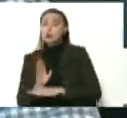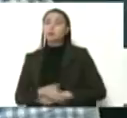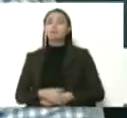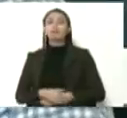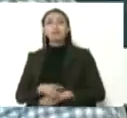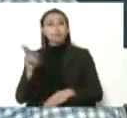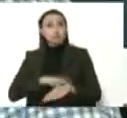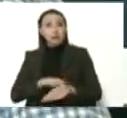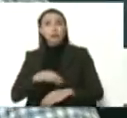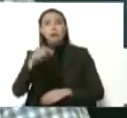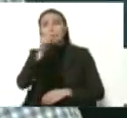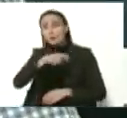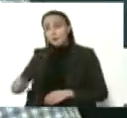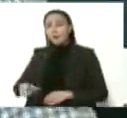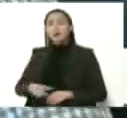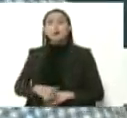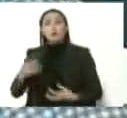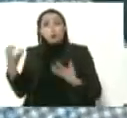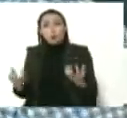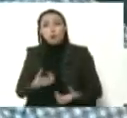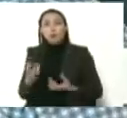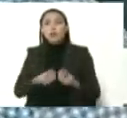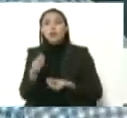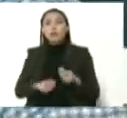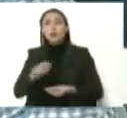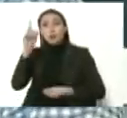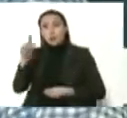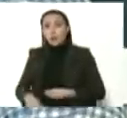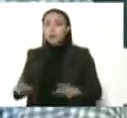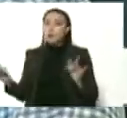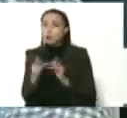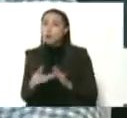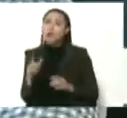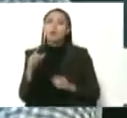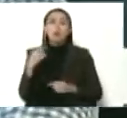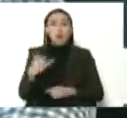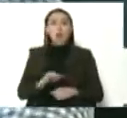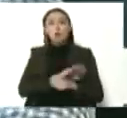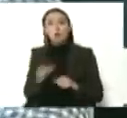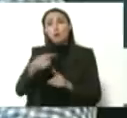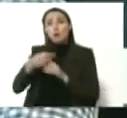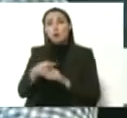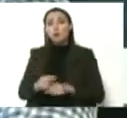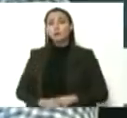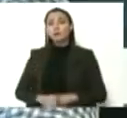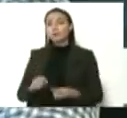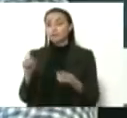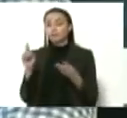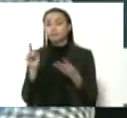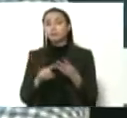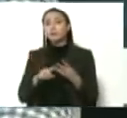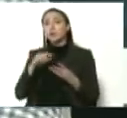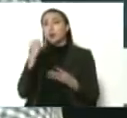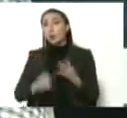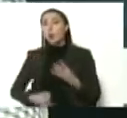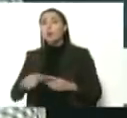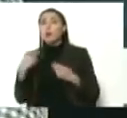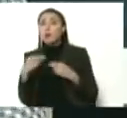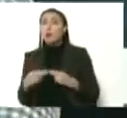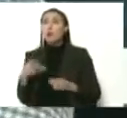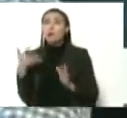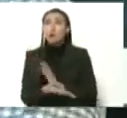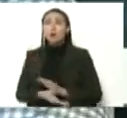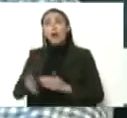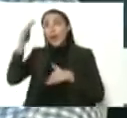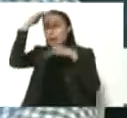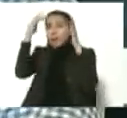médicos, con madres cocineras, a todas las personas que han tenido contacto y positivo. Y en un último nivel, ya los espacios donde estamos atendiendo